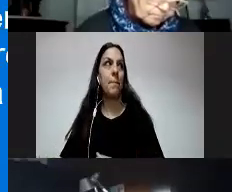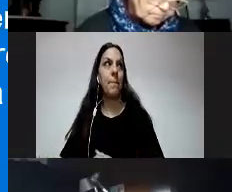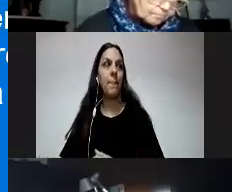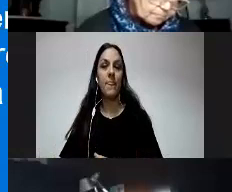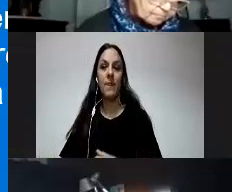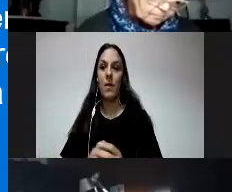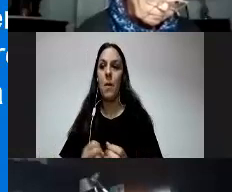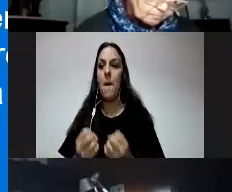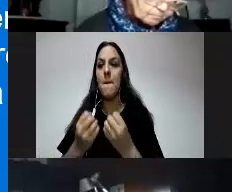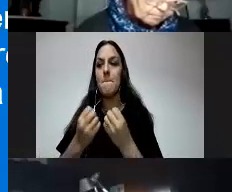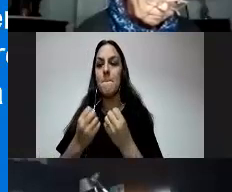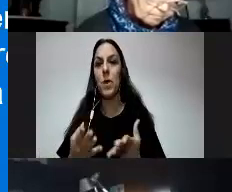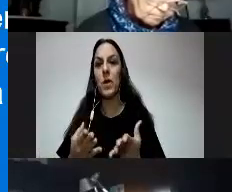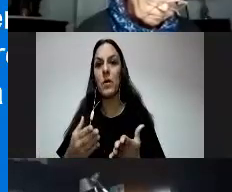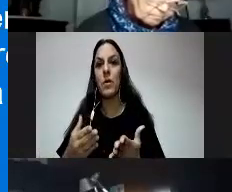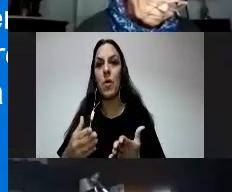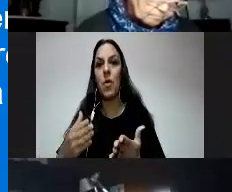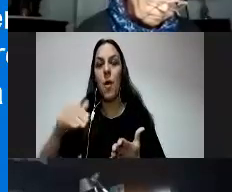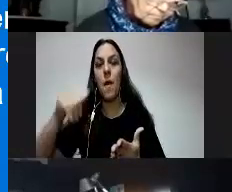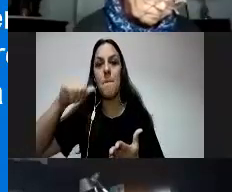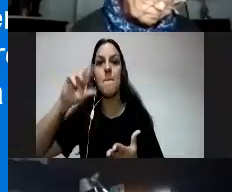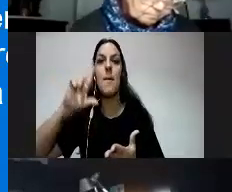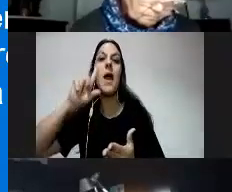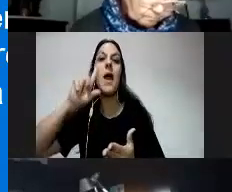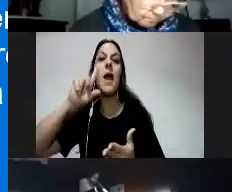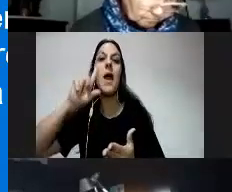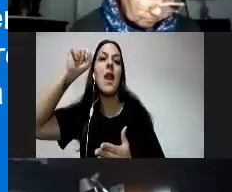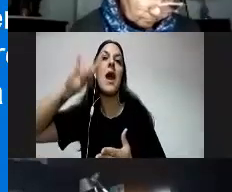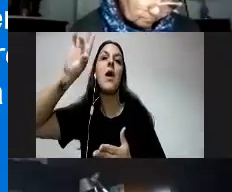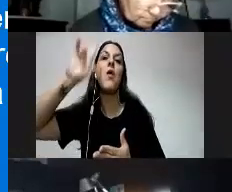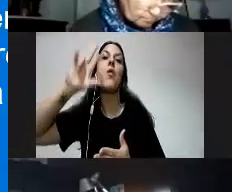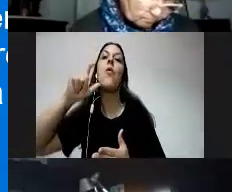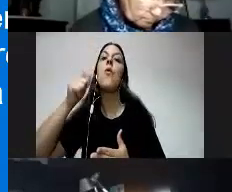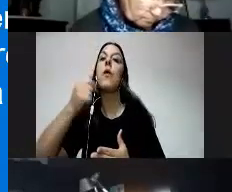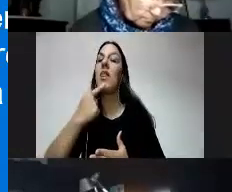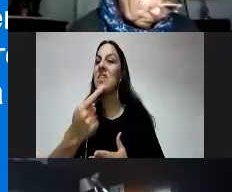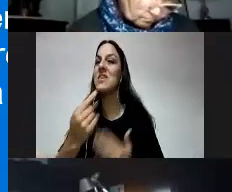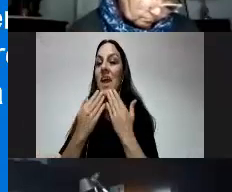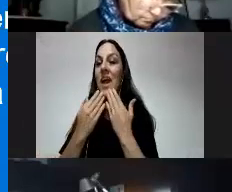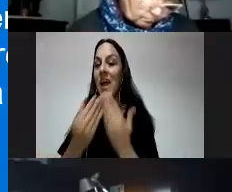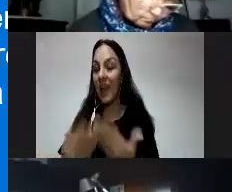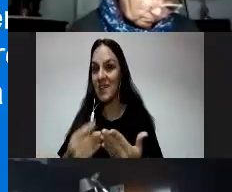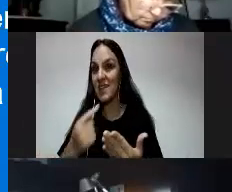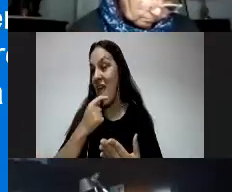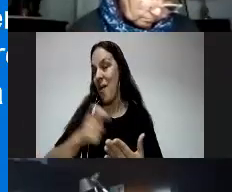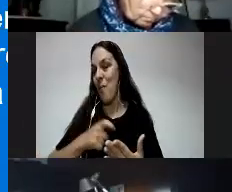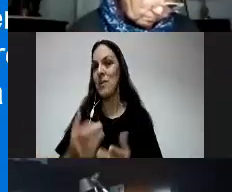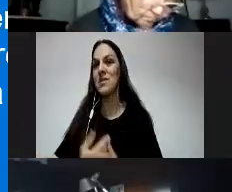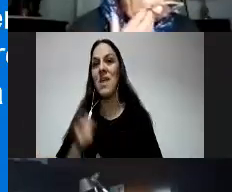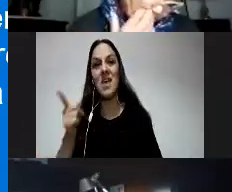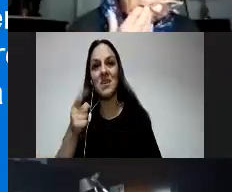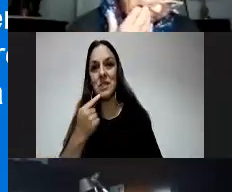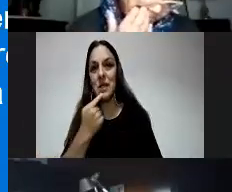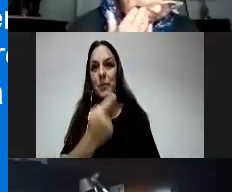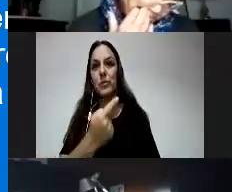Bueno, y María Laura Márquez, bueno, da las gracias por las respuestas. Ella era la que había